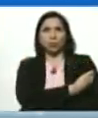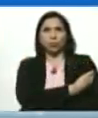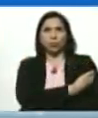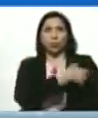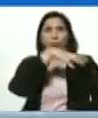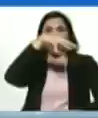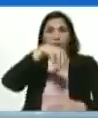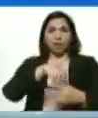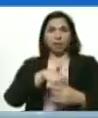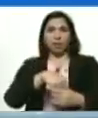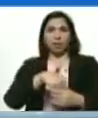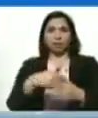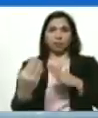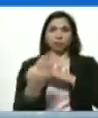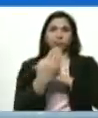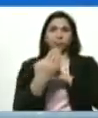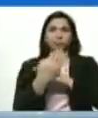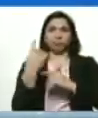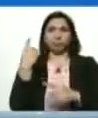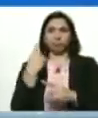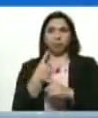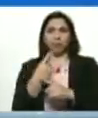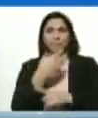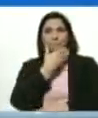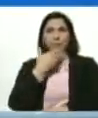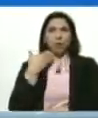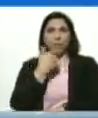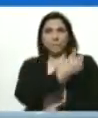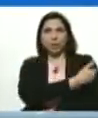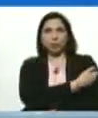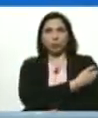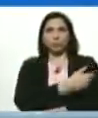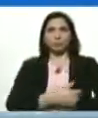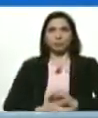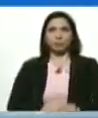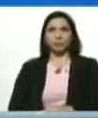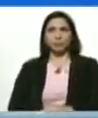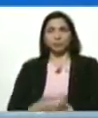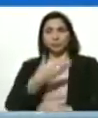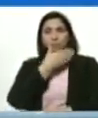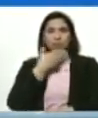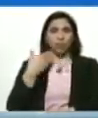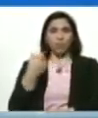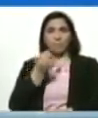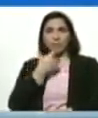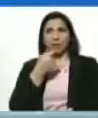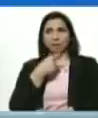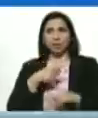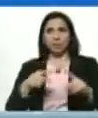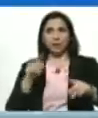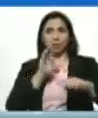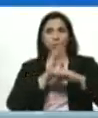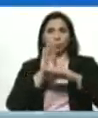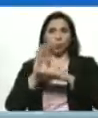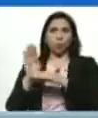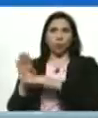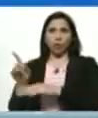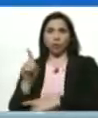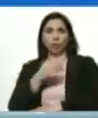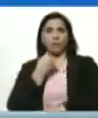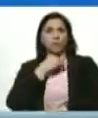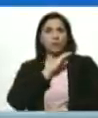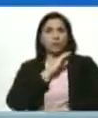cuarentena es cuidarse en la mejor vacuna la mejor medicina para curarse es no enfermarse